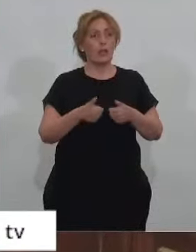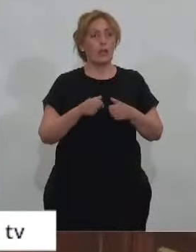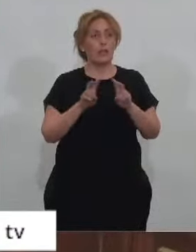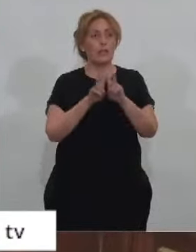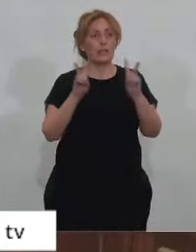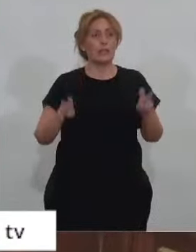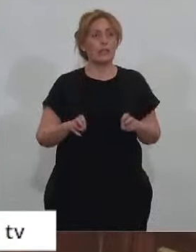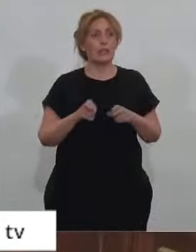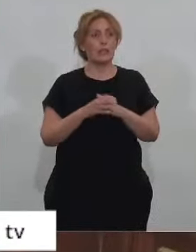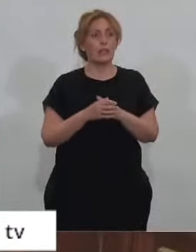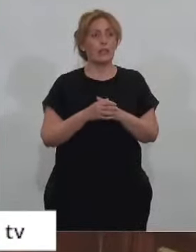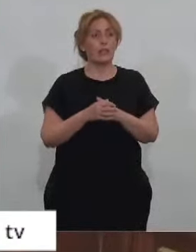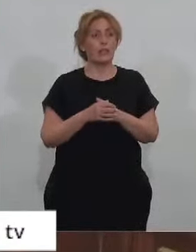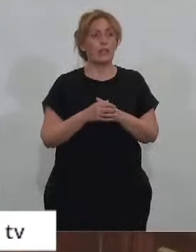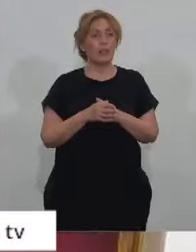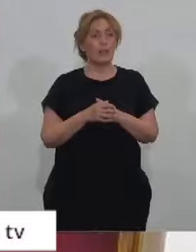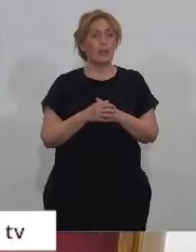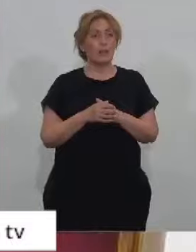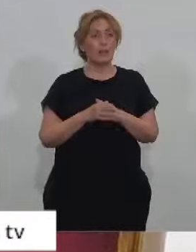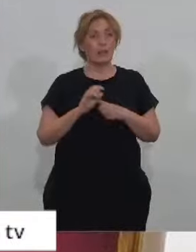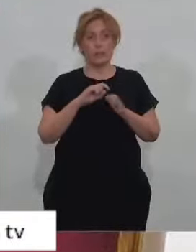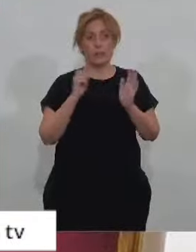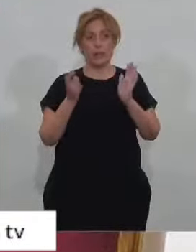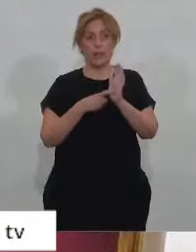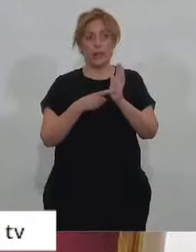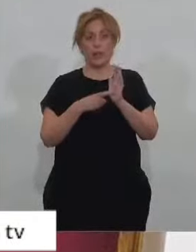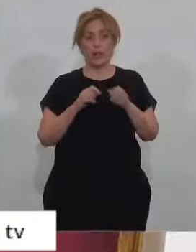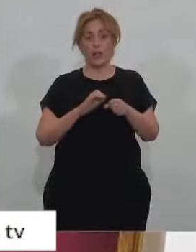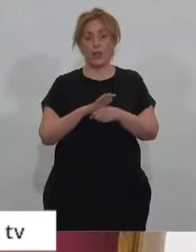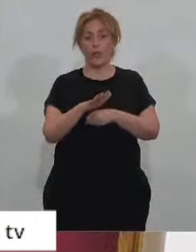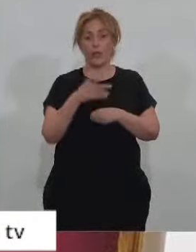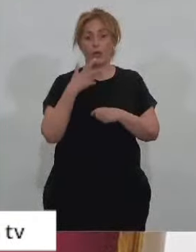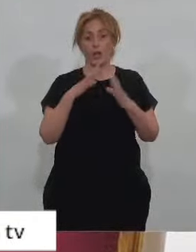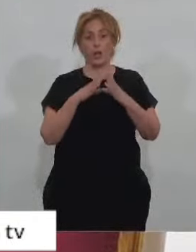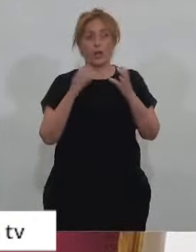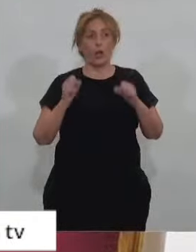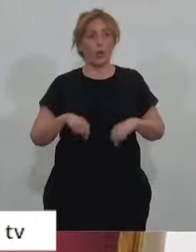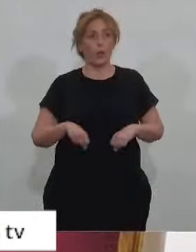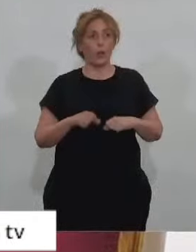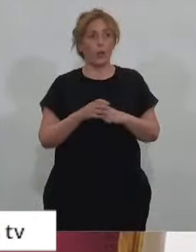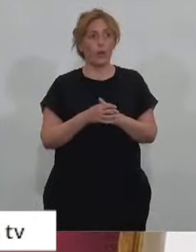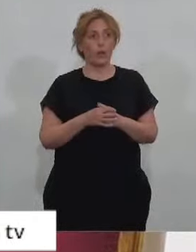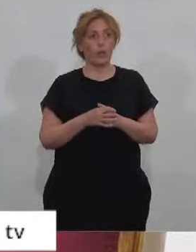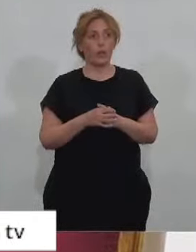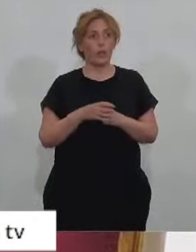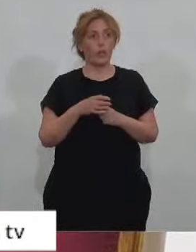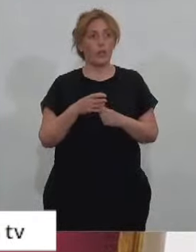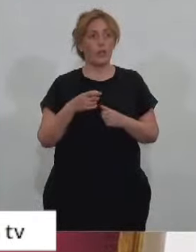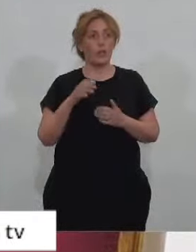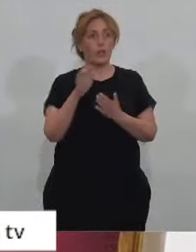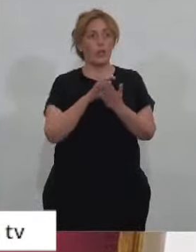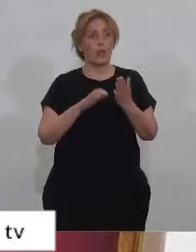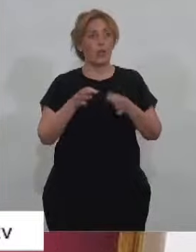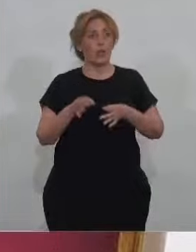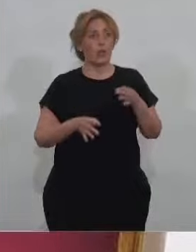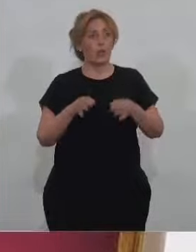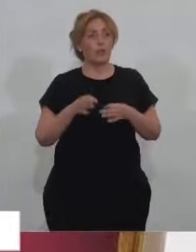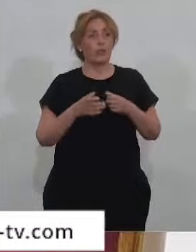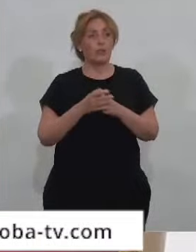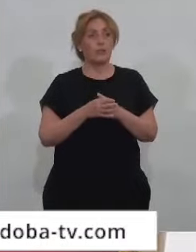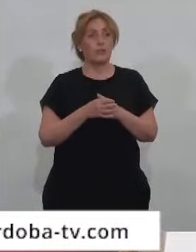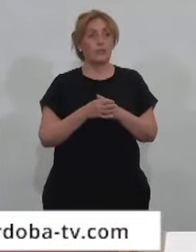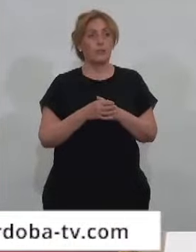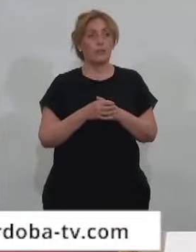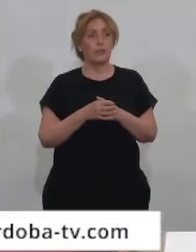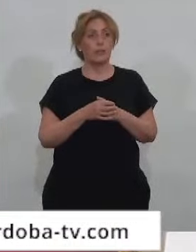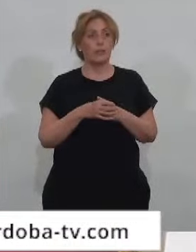influir en lo que es el acuerdo que teníamos, y tenemos un informe jurídico que se puso también en conocimiento por mesa de negociación de todos los sindicatos, donde nos dicen